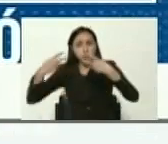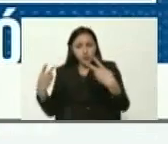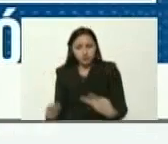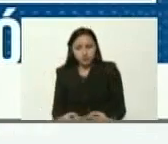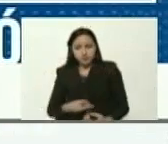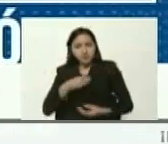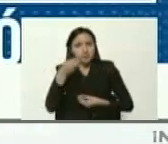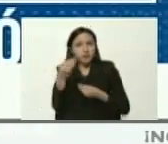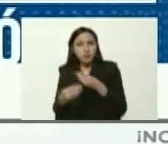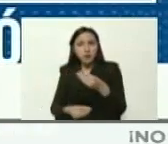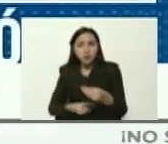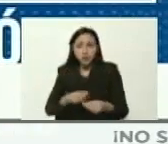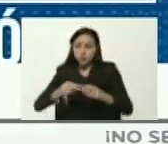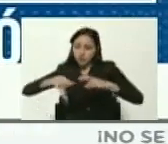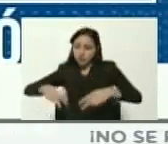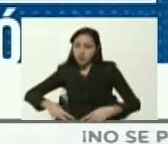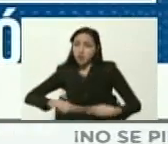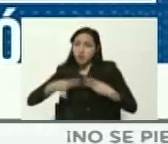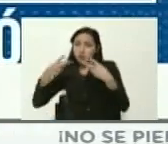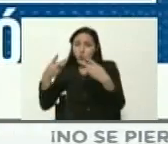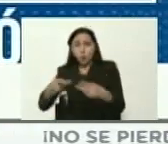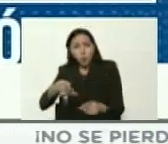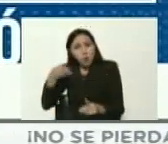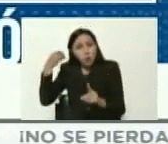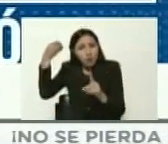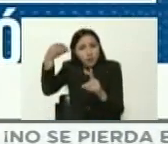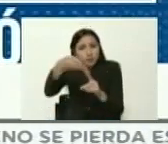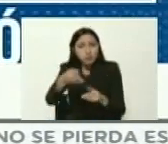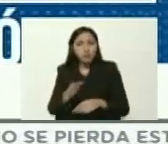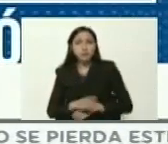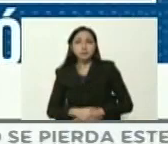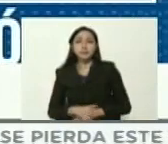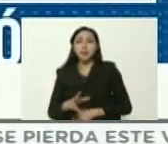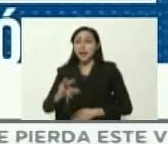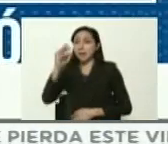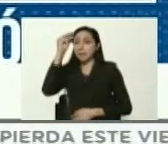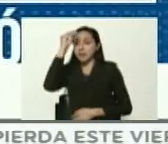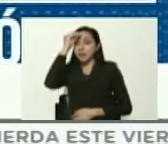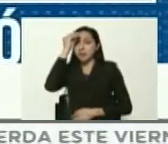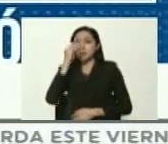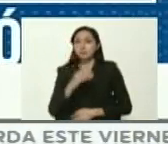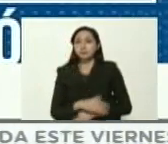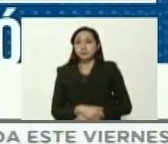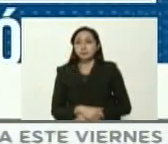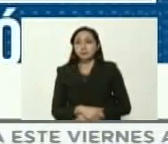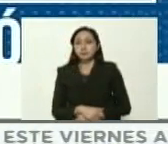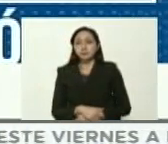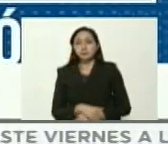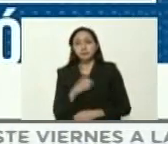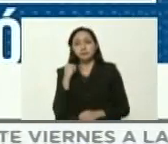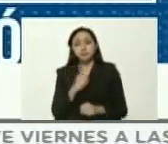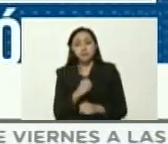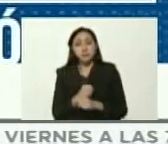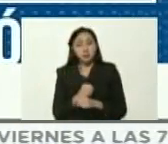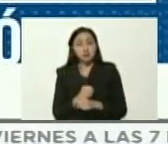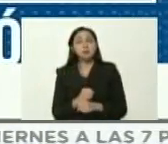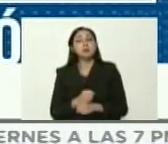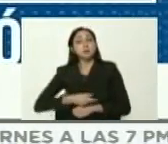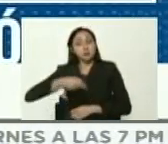acciones, renovar las orientaciones, aprender. Uno en estas jornadas de trabajo tiene que